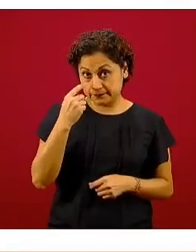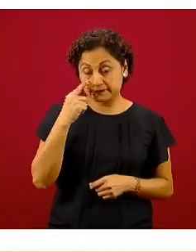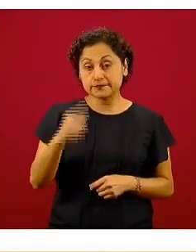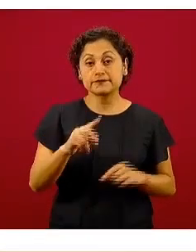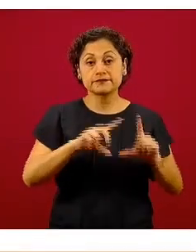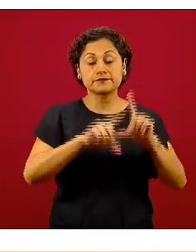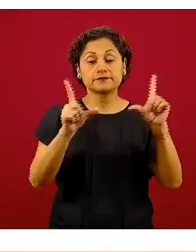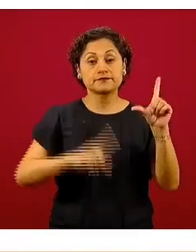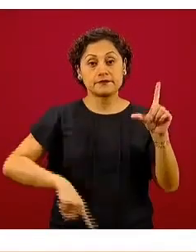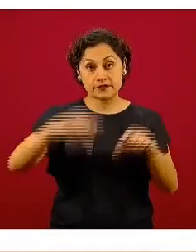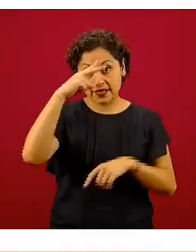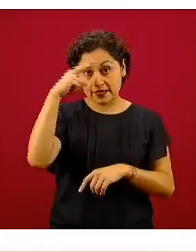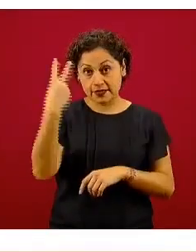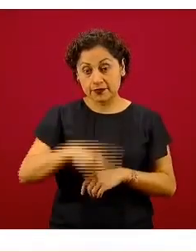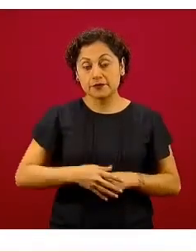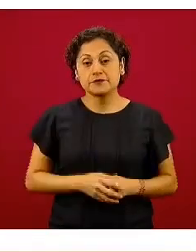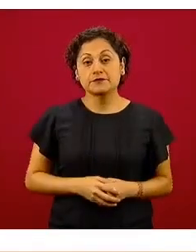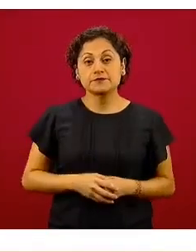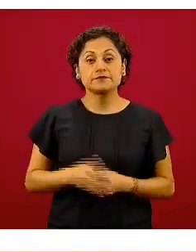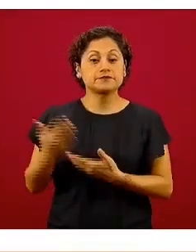diapositiva.